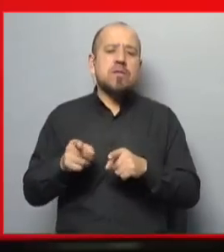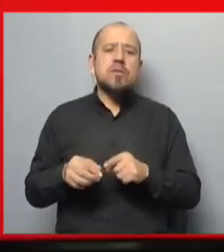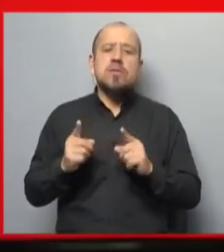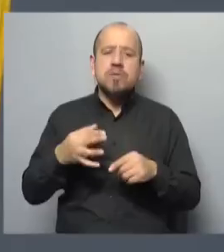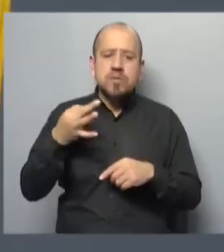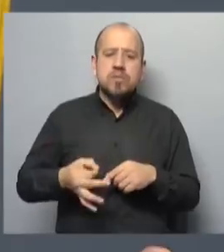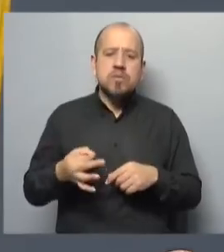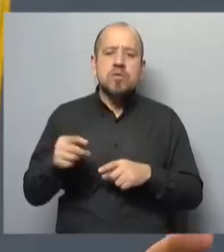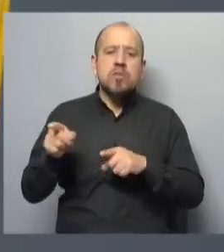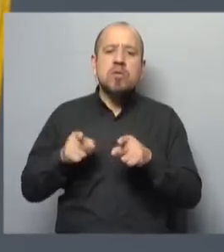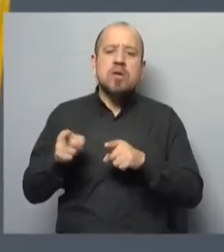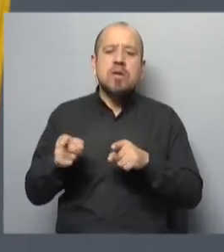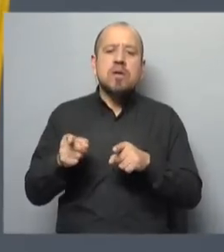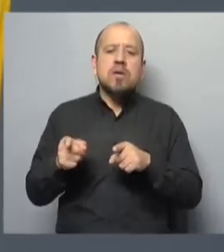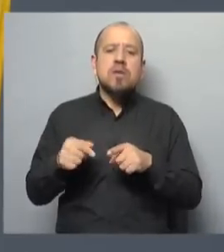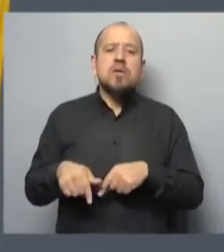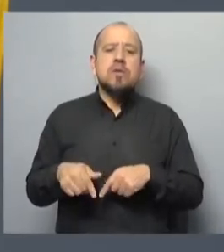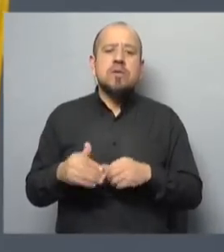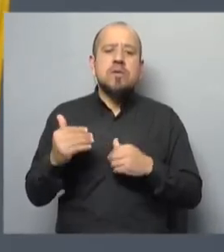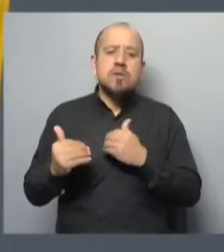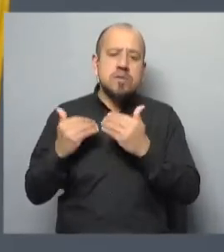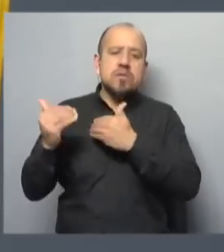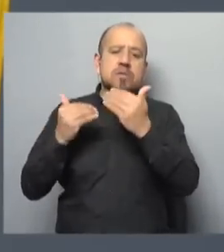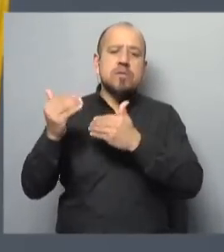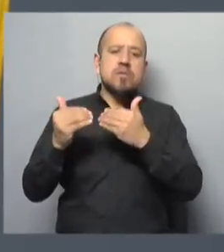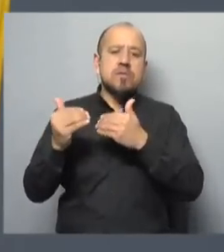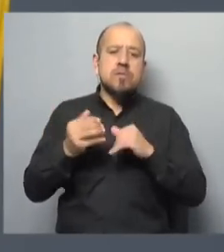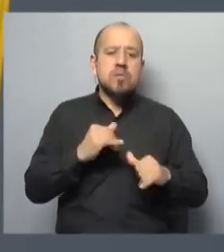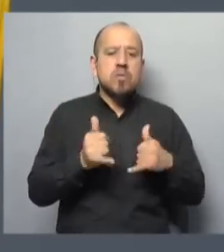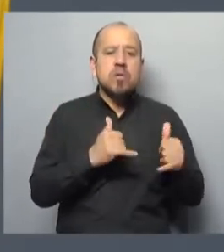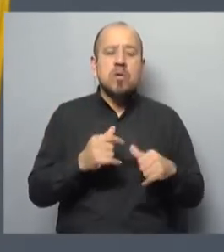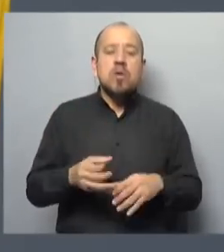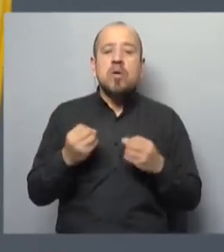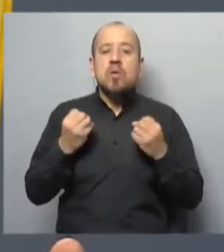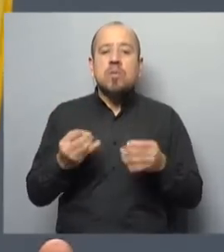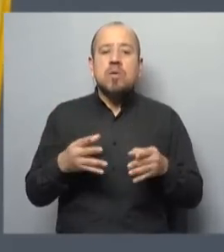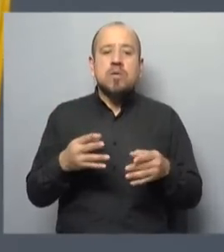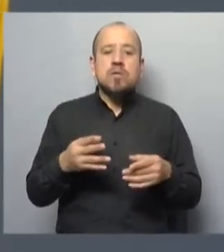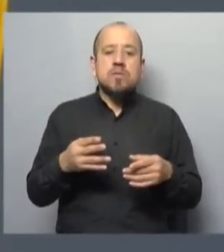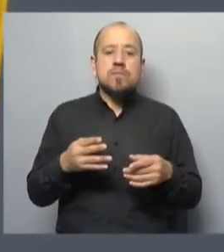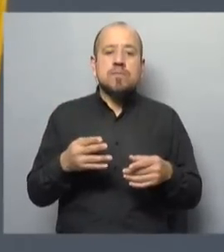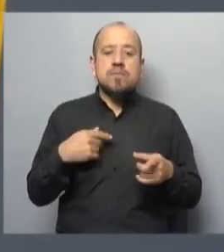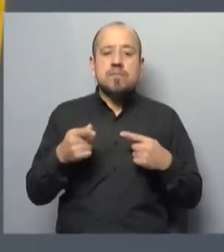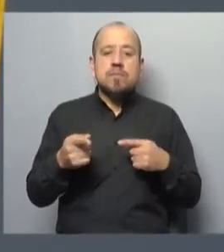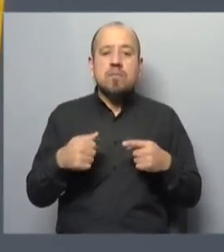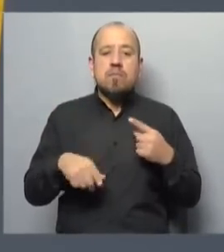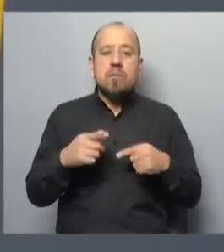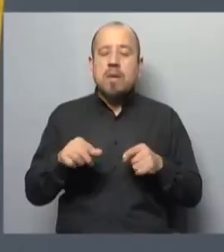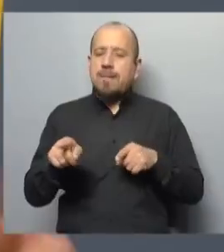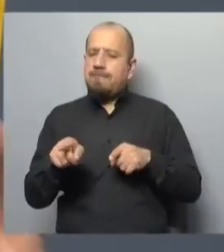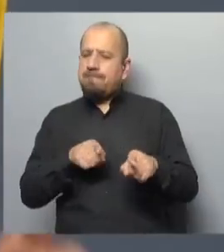seguro que como entrenador voy a voy a trascender mucho más que como futbolista porque de hecho me gustaba mucho lo que era la táctica